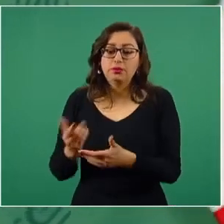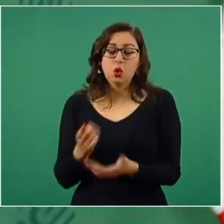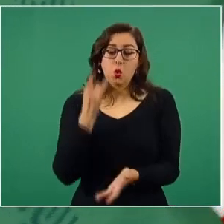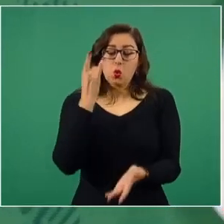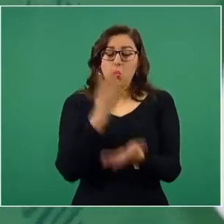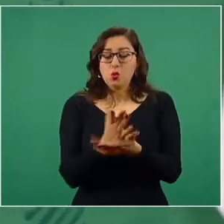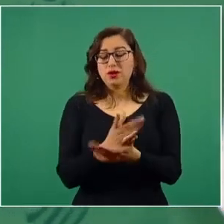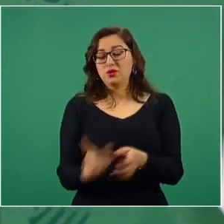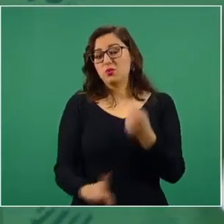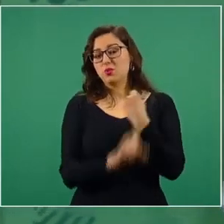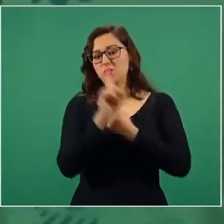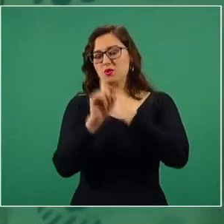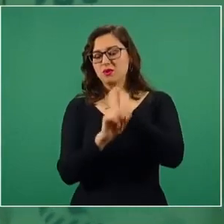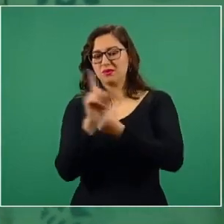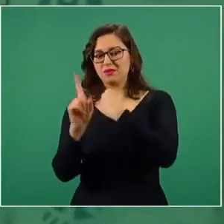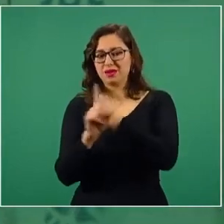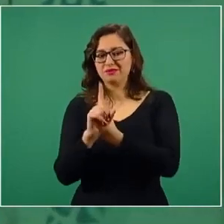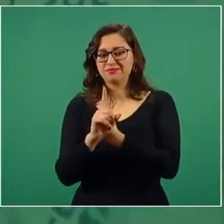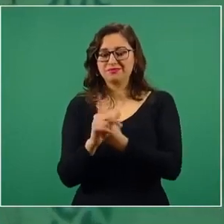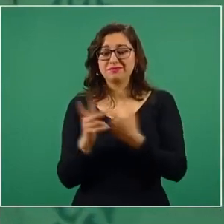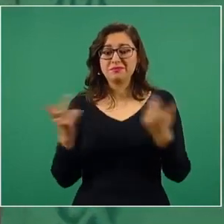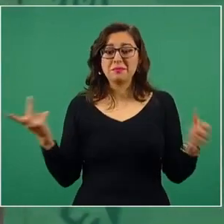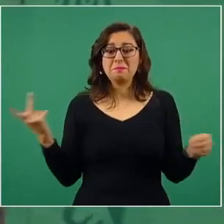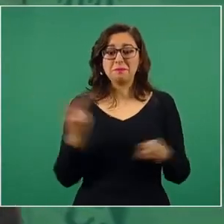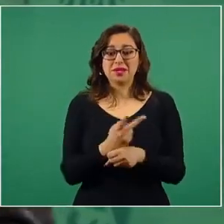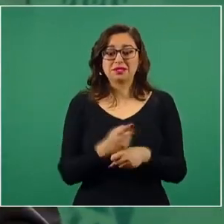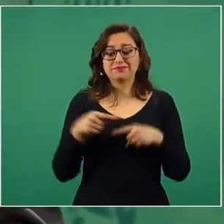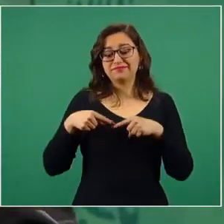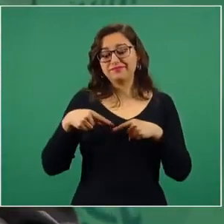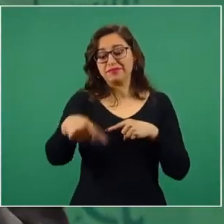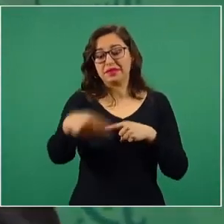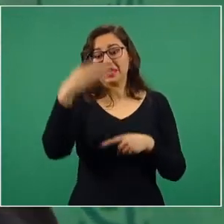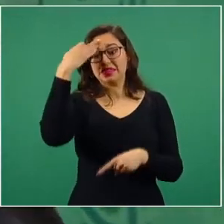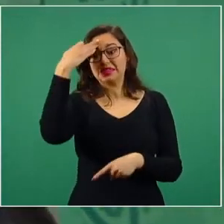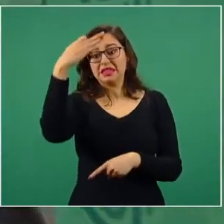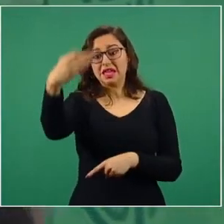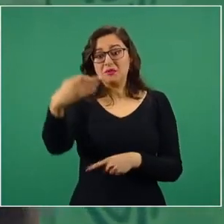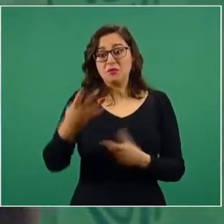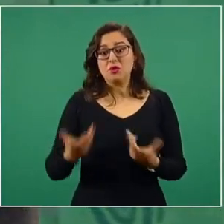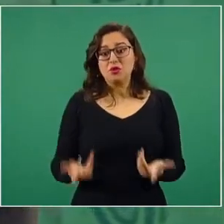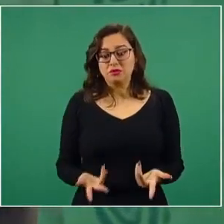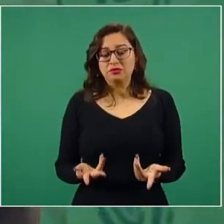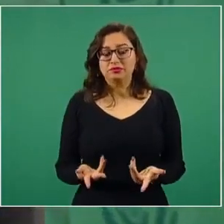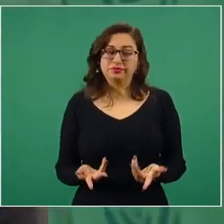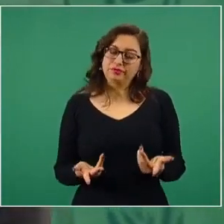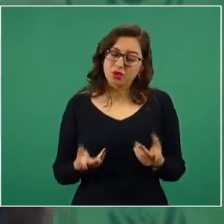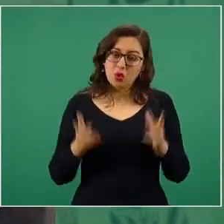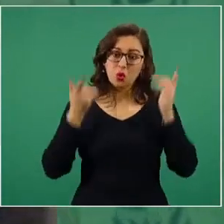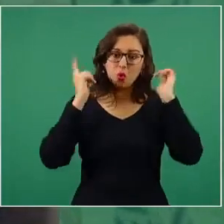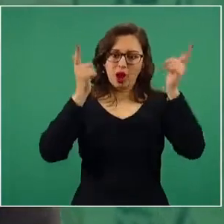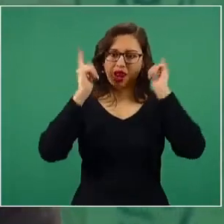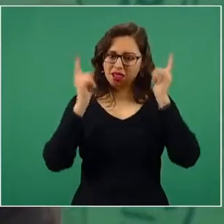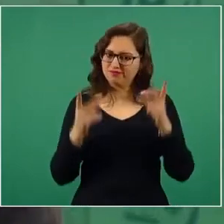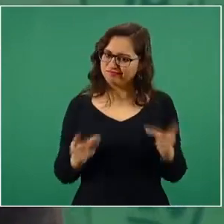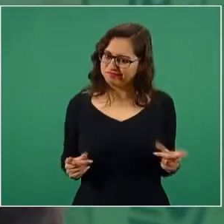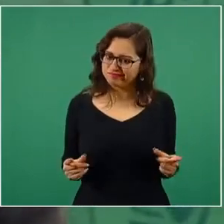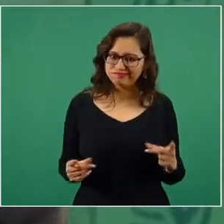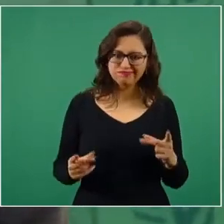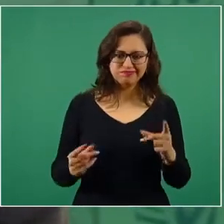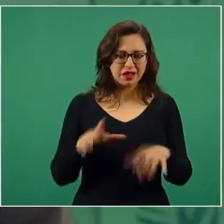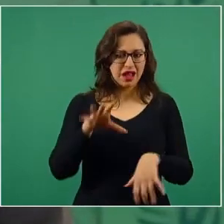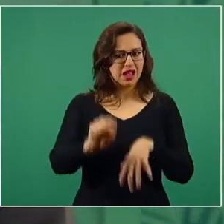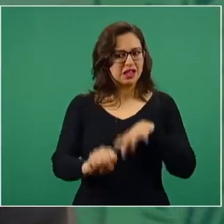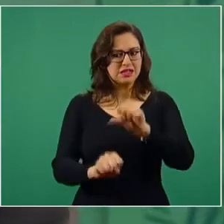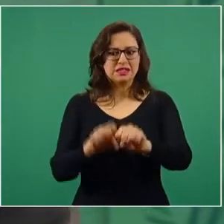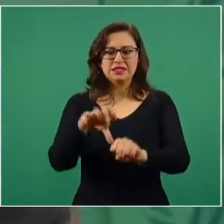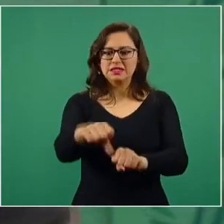preocupación es que nos alcance el tiempo, pero lo tenemos que hacer, porque